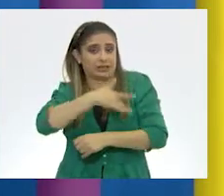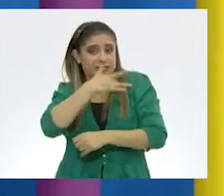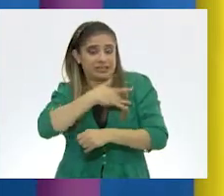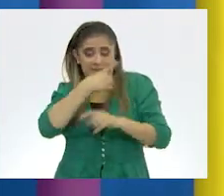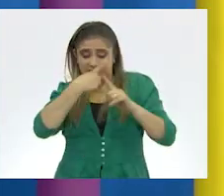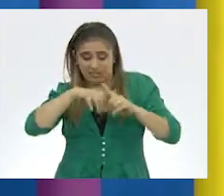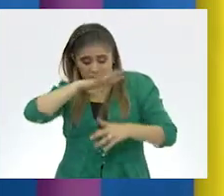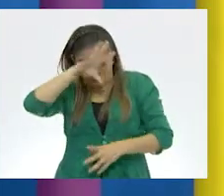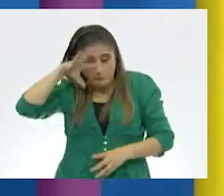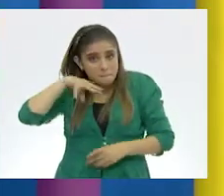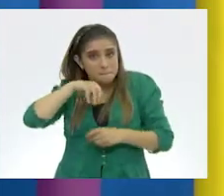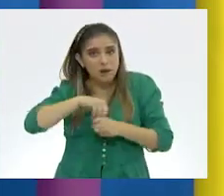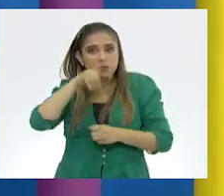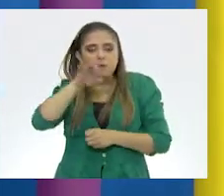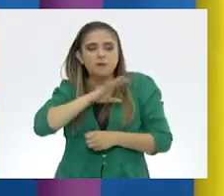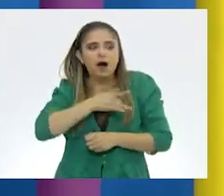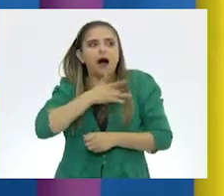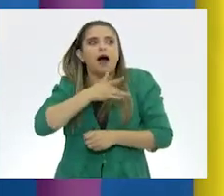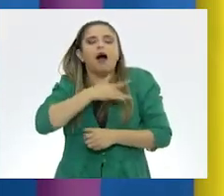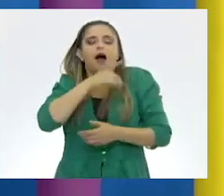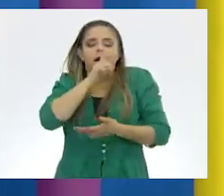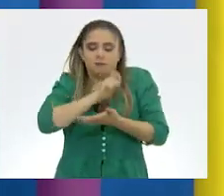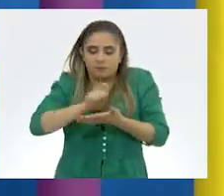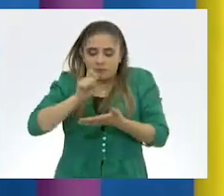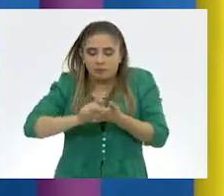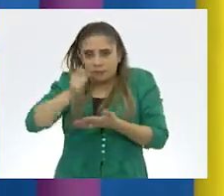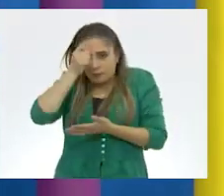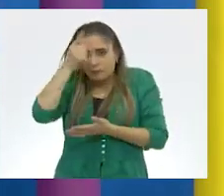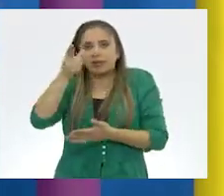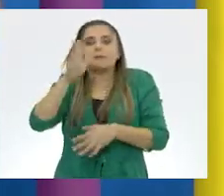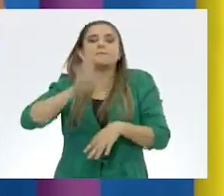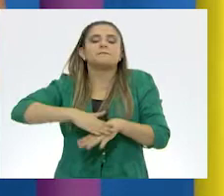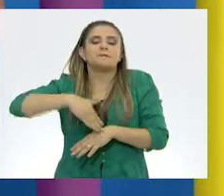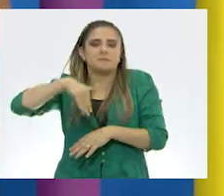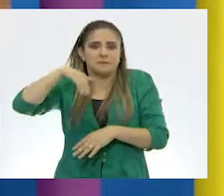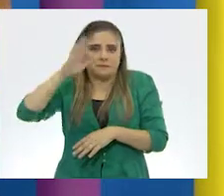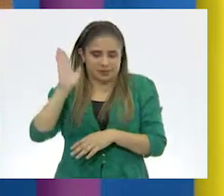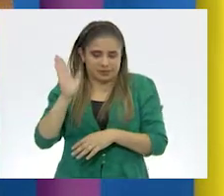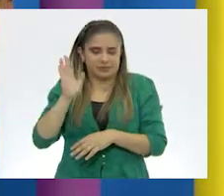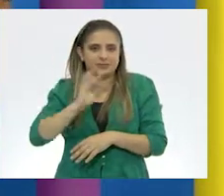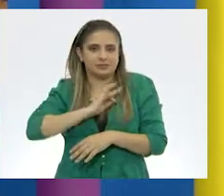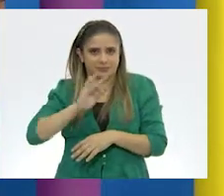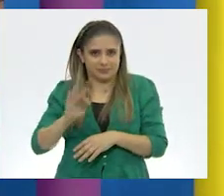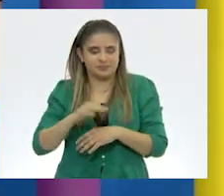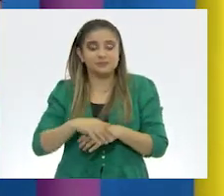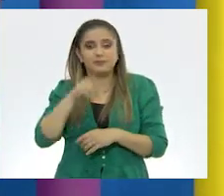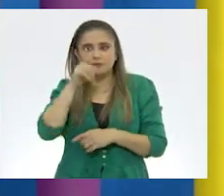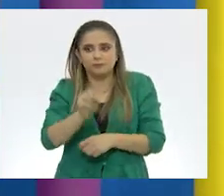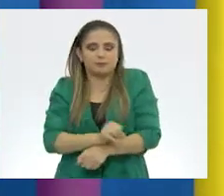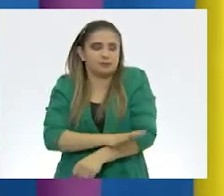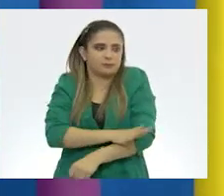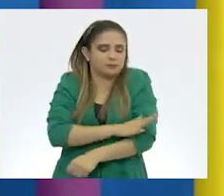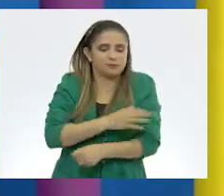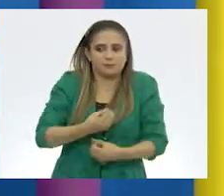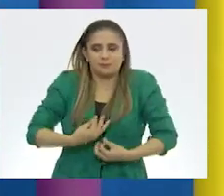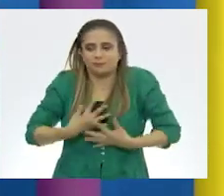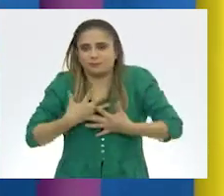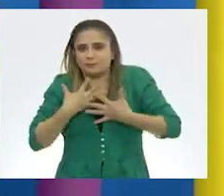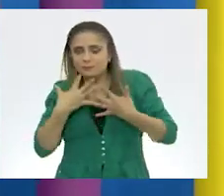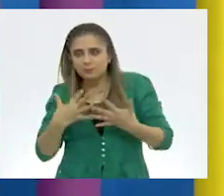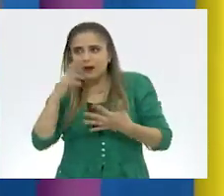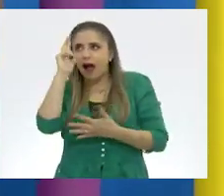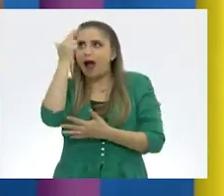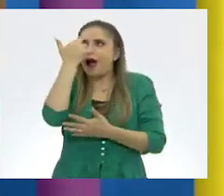descripción más completa, más verosímil. Ahora, para estimular nuestras sensaciones, emociones, recuerdos